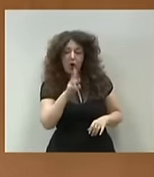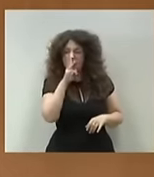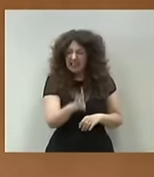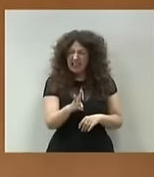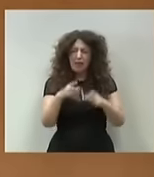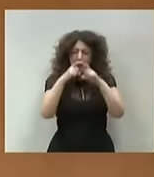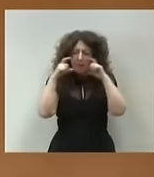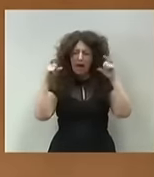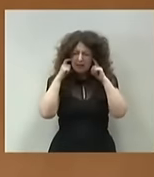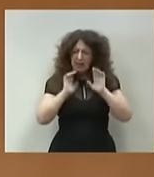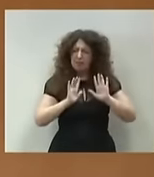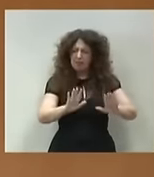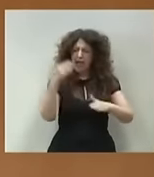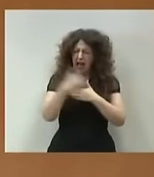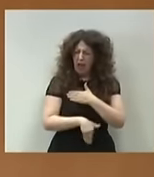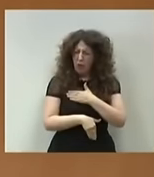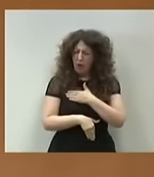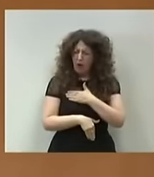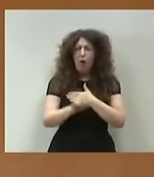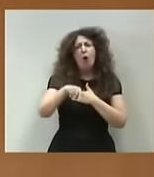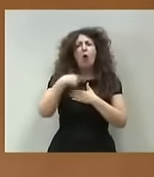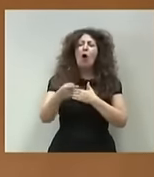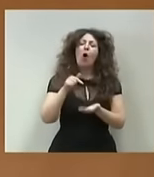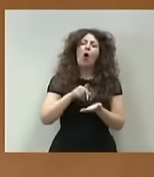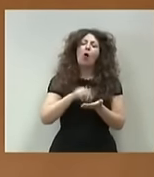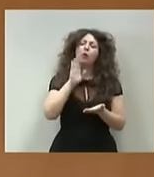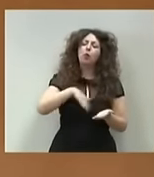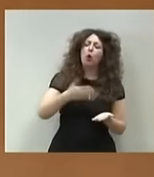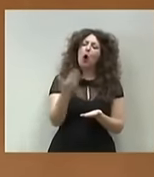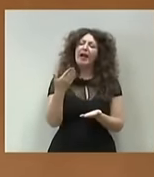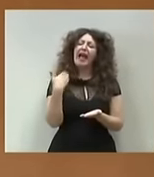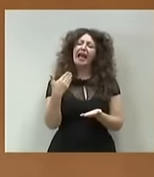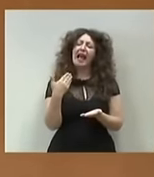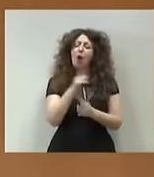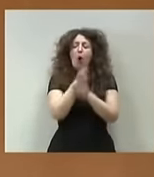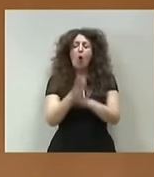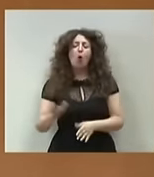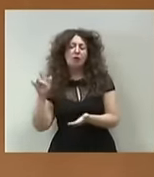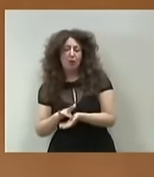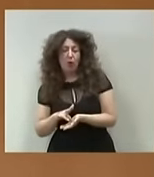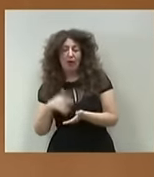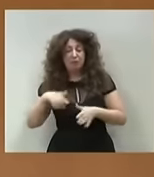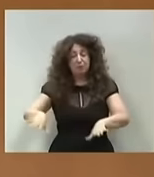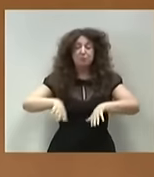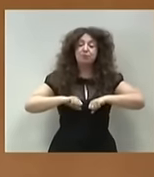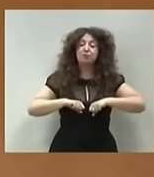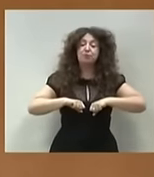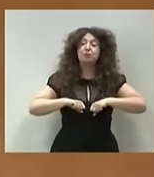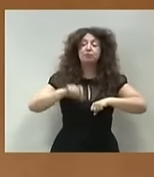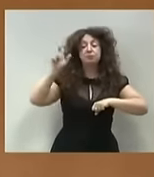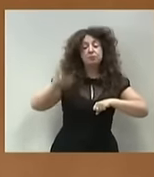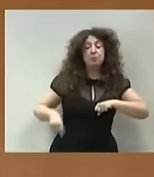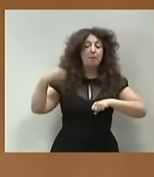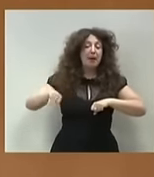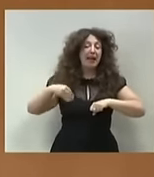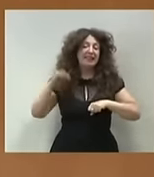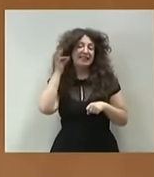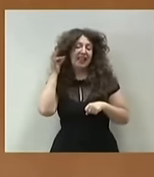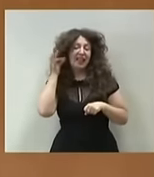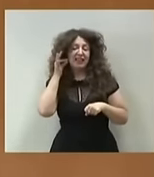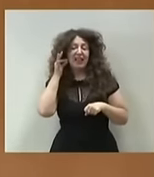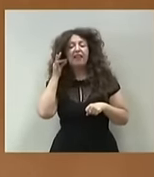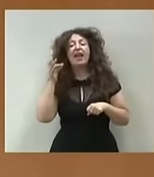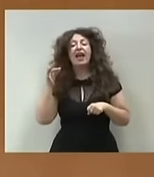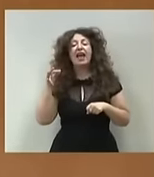han caducado, que eran mascarillas fake, y luego la reclama justo el último día, o mejor dicho, el primer día, el que toma posesión Marga Provés como presidenta de